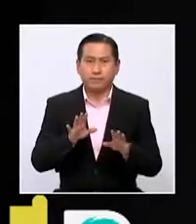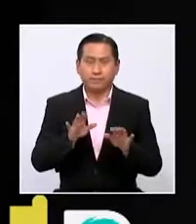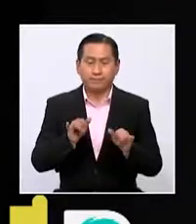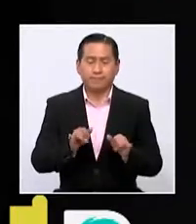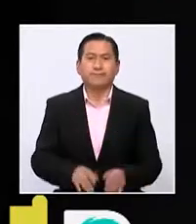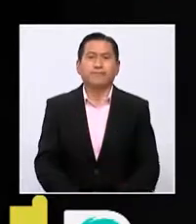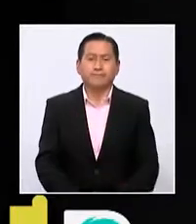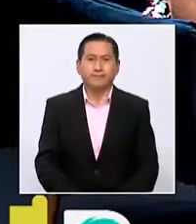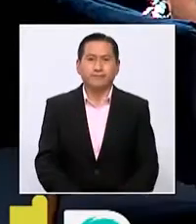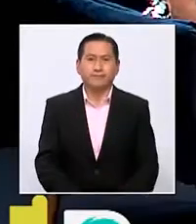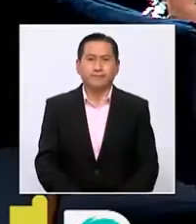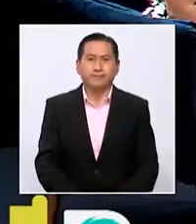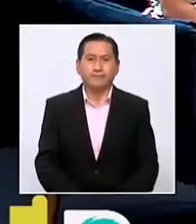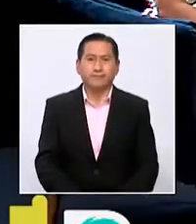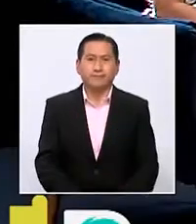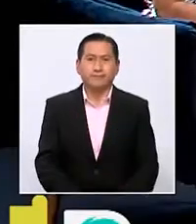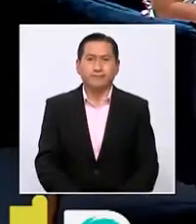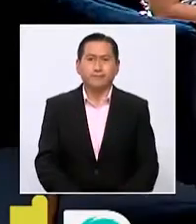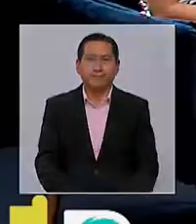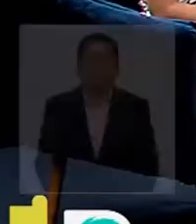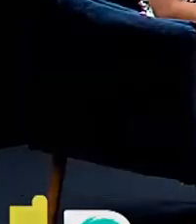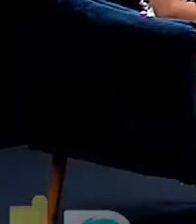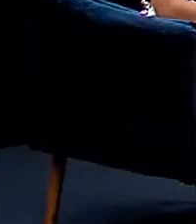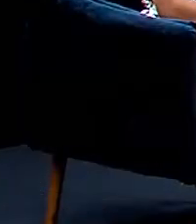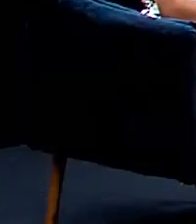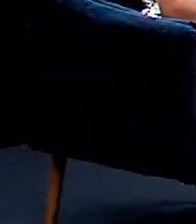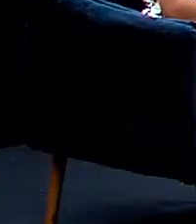vaya. Sí, ya.